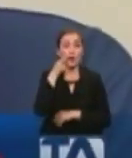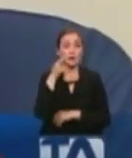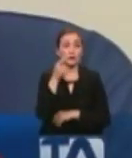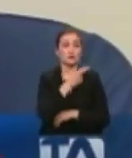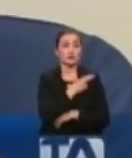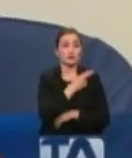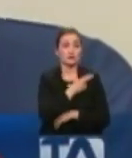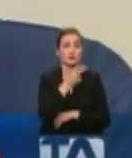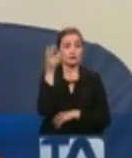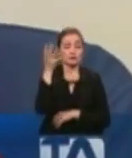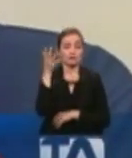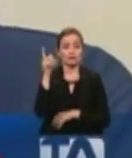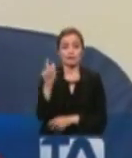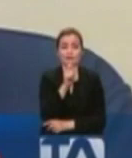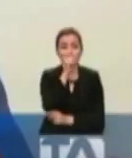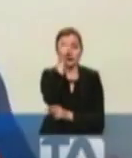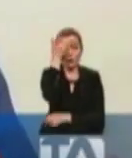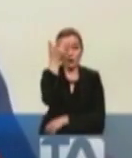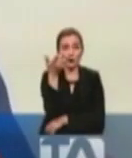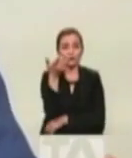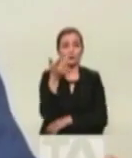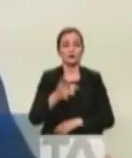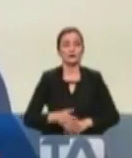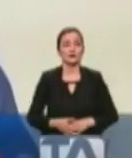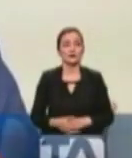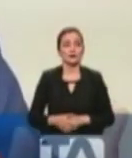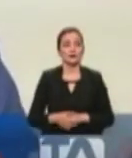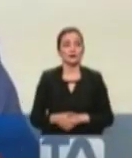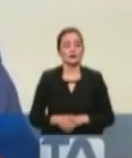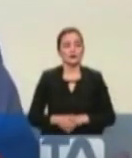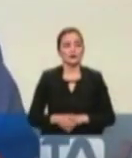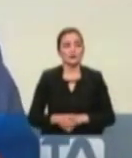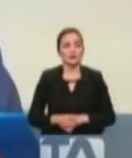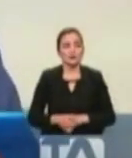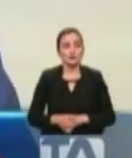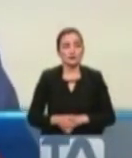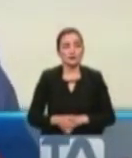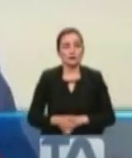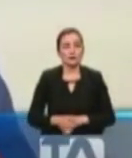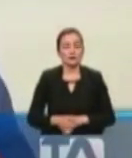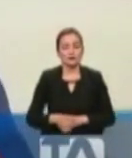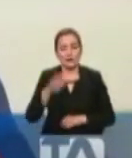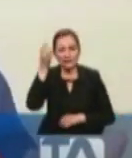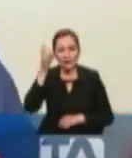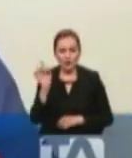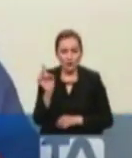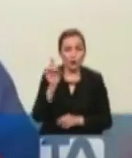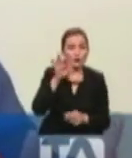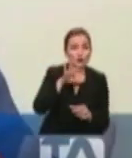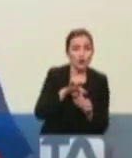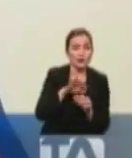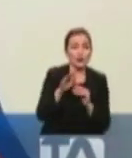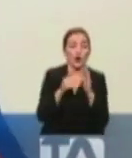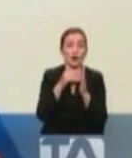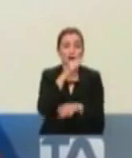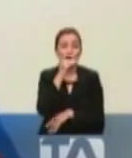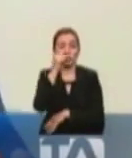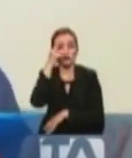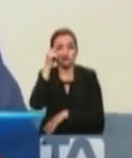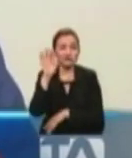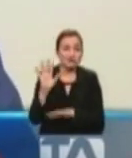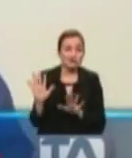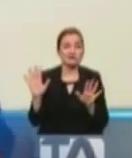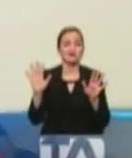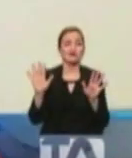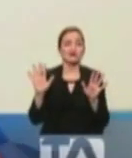Durán, ese triunfo tiene un porqué. Yo tengo la sensación que más que salir a votar por Rodas, salieron a votar en contra de Correa, salieron a votar